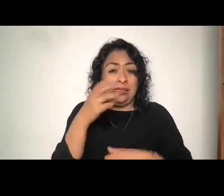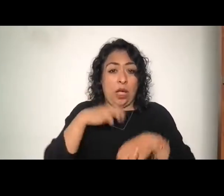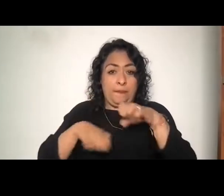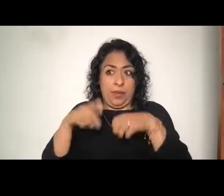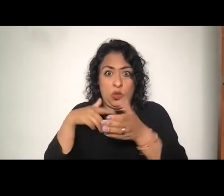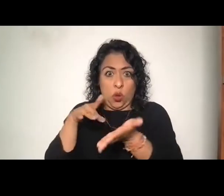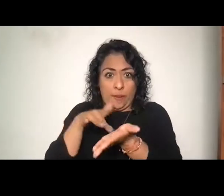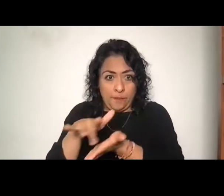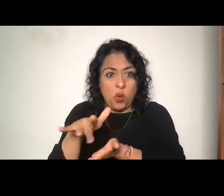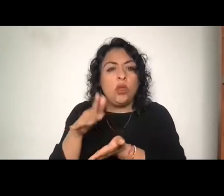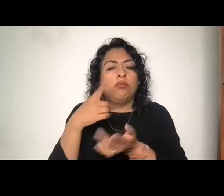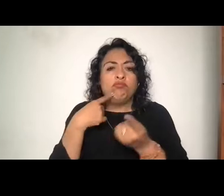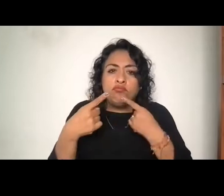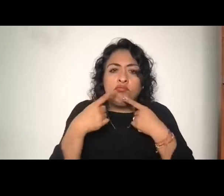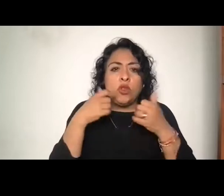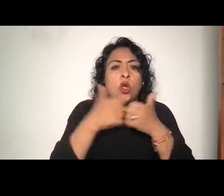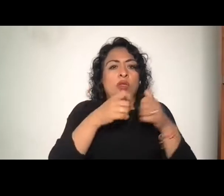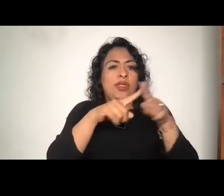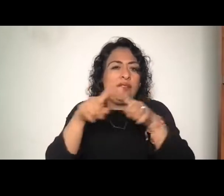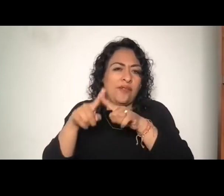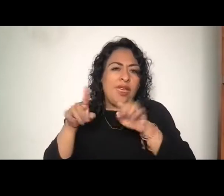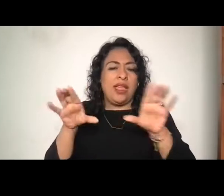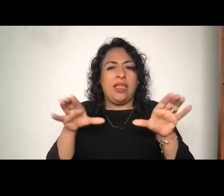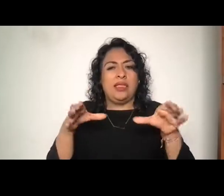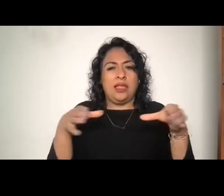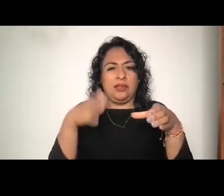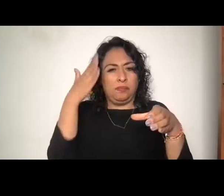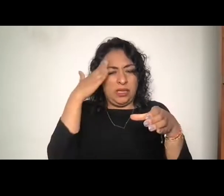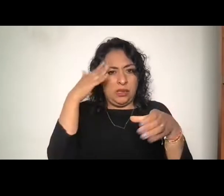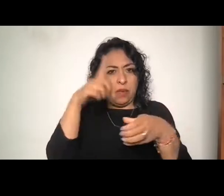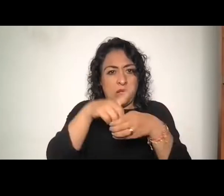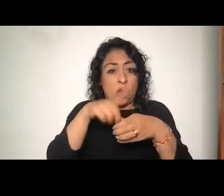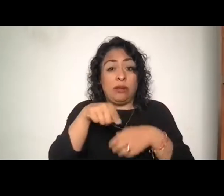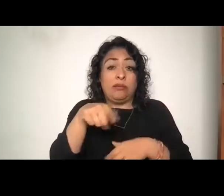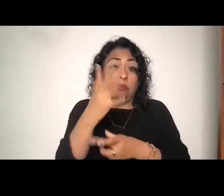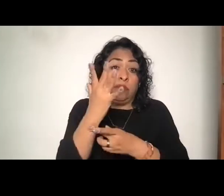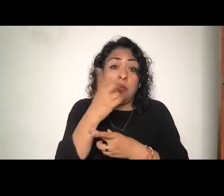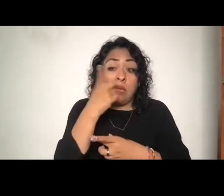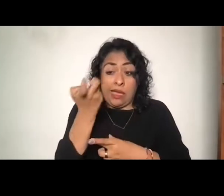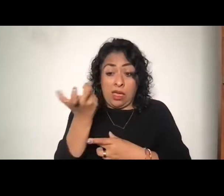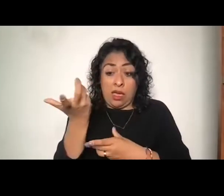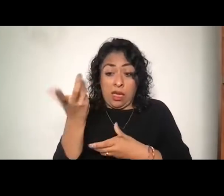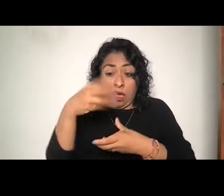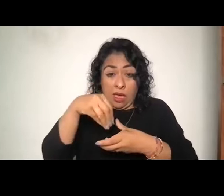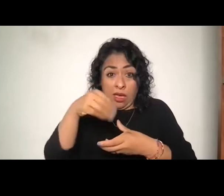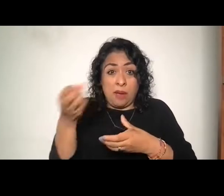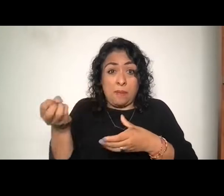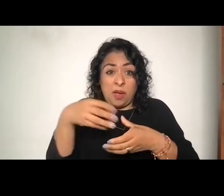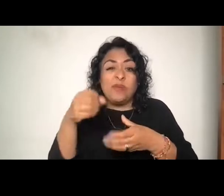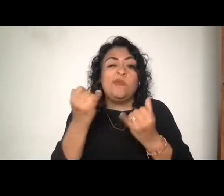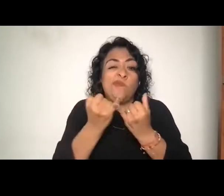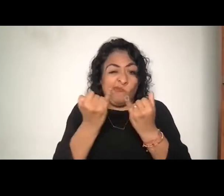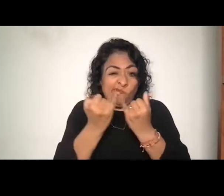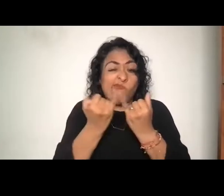apoya, hemos dialogado con varias entidades donantes y dicen que esa parte de su ingreso también se puede ver afectado para